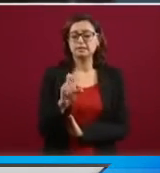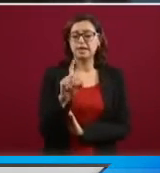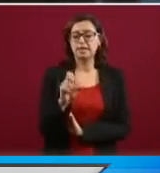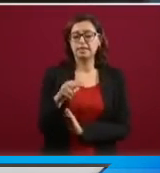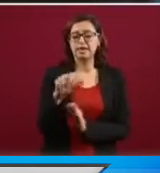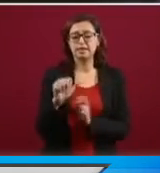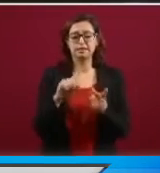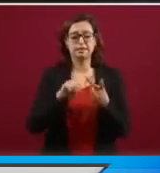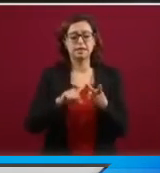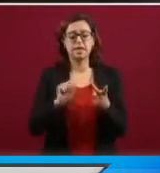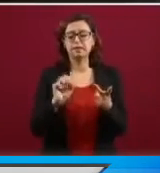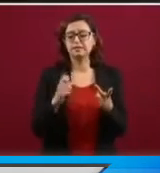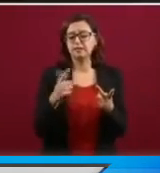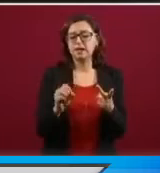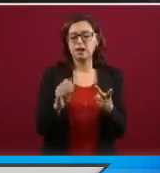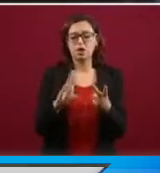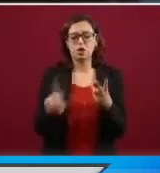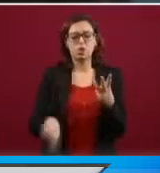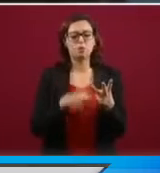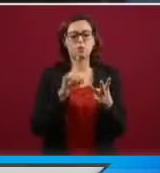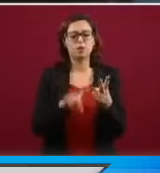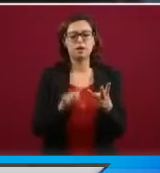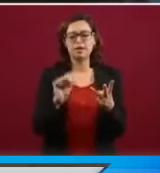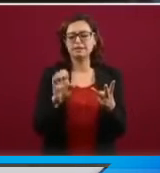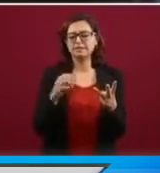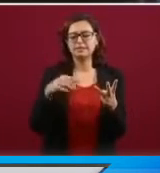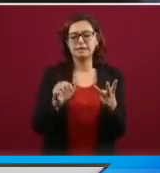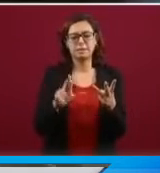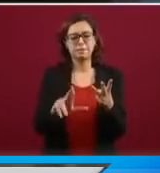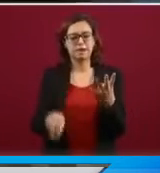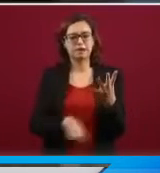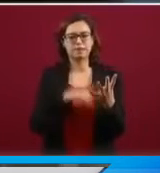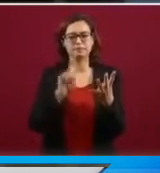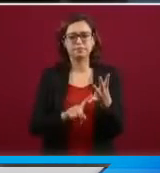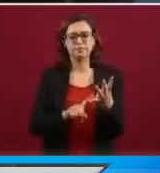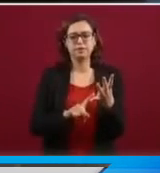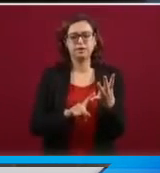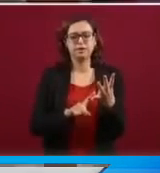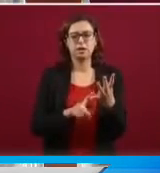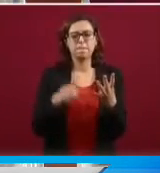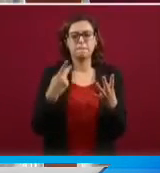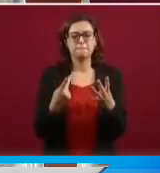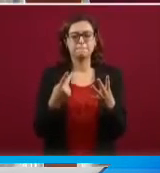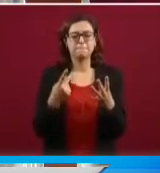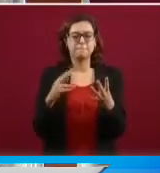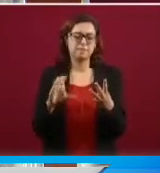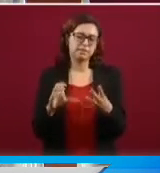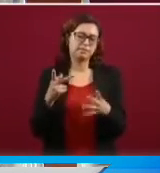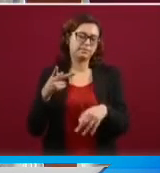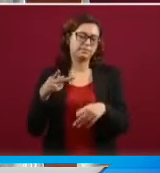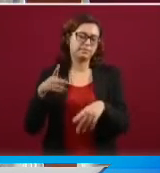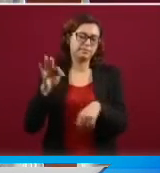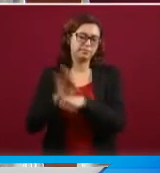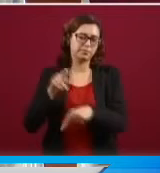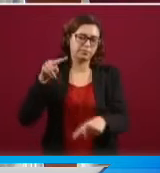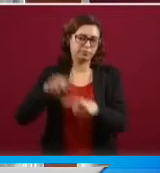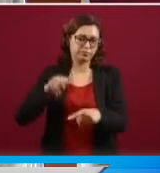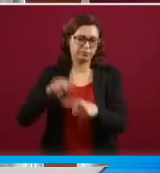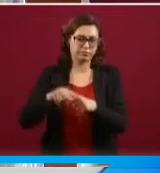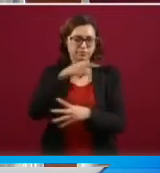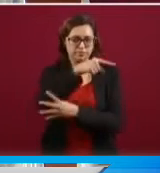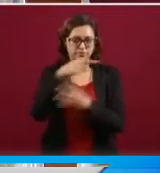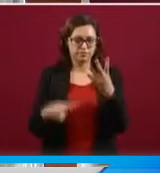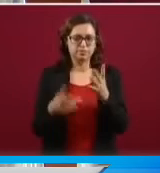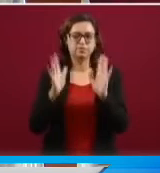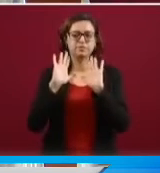país con 33 millones de delitos y 25 millones de víctimas. Anunció también que hay 1.995 cuentas bloqueadas de